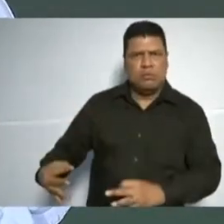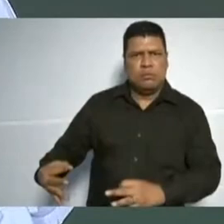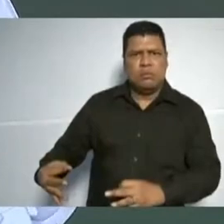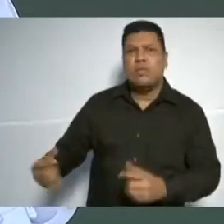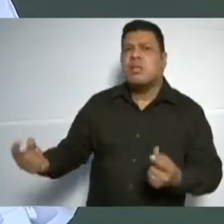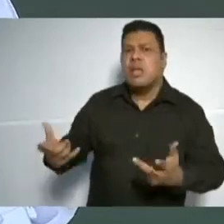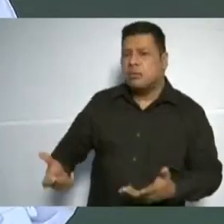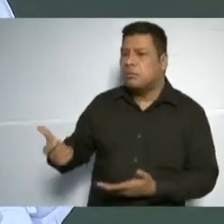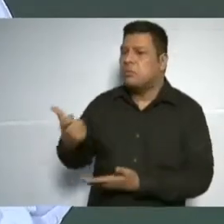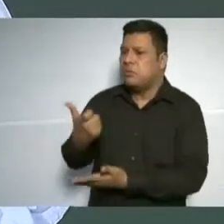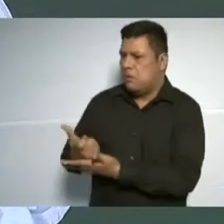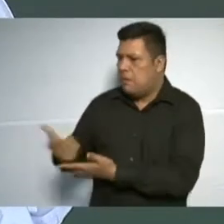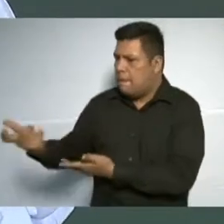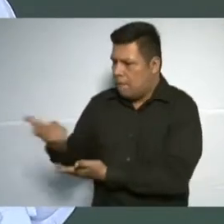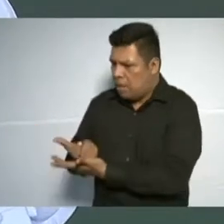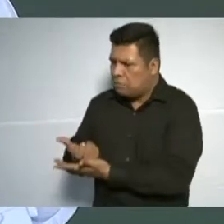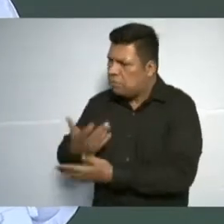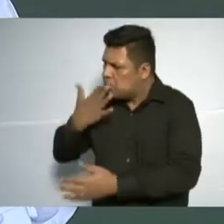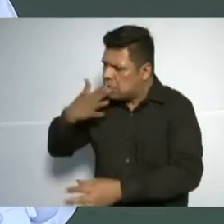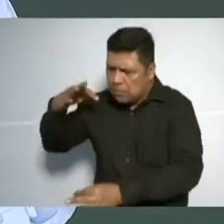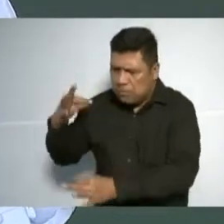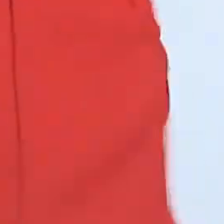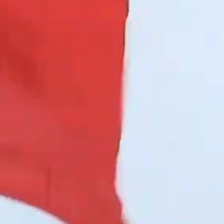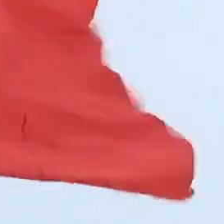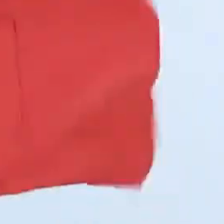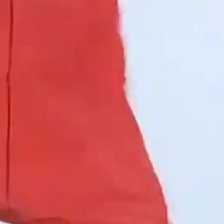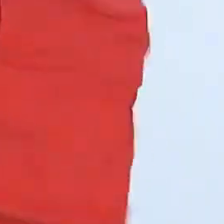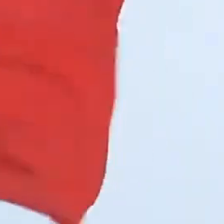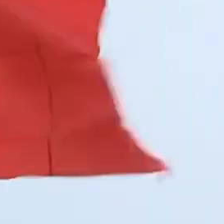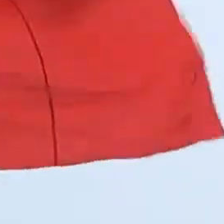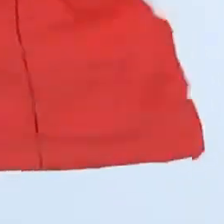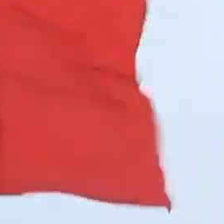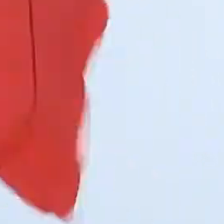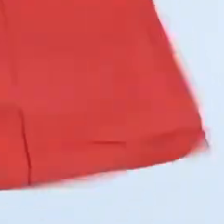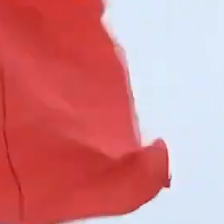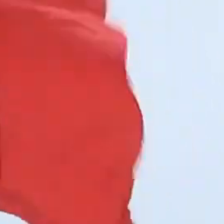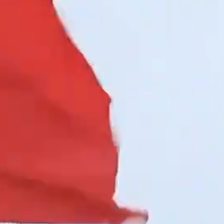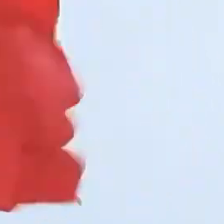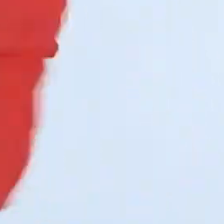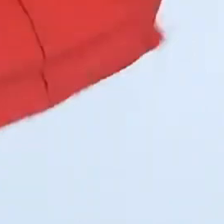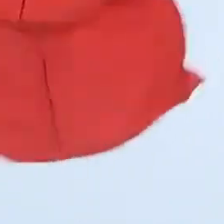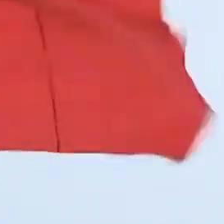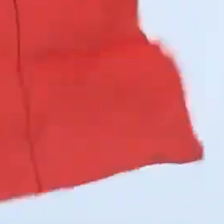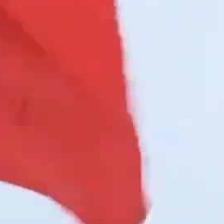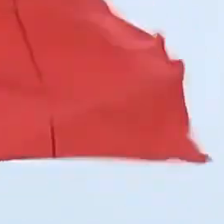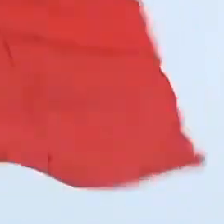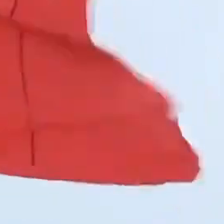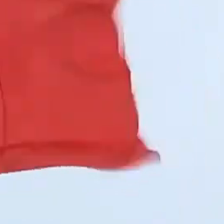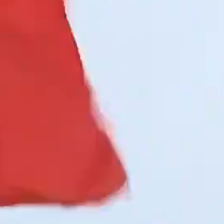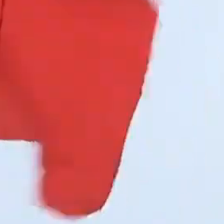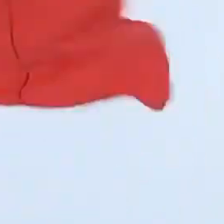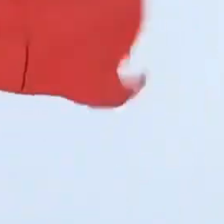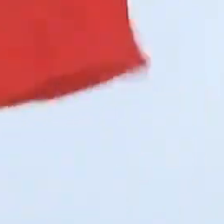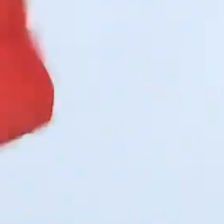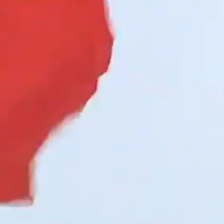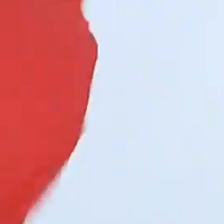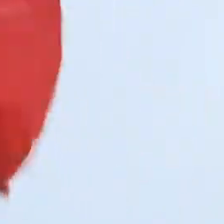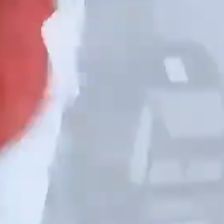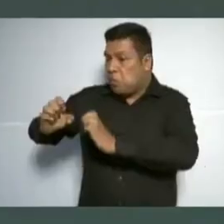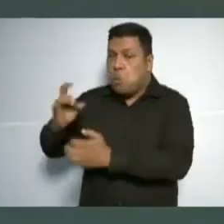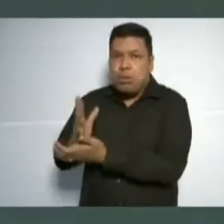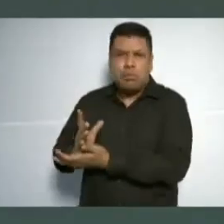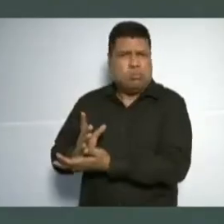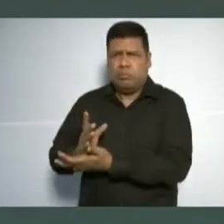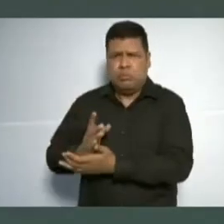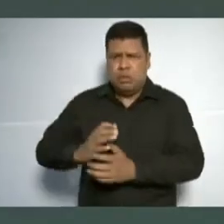el presupuesto rinde. En vez de hacer un cuartel, se hacen tres, se hacen